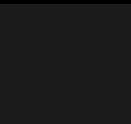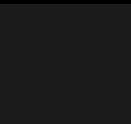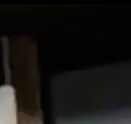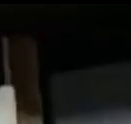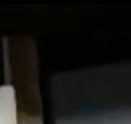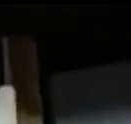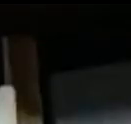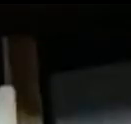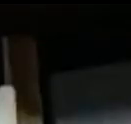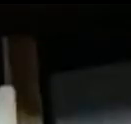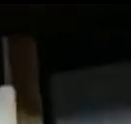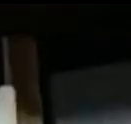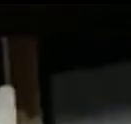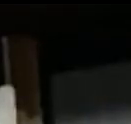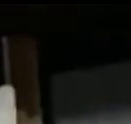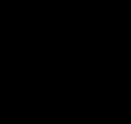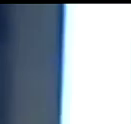gracias. Muchas